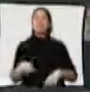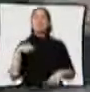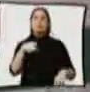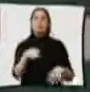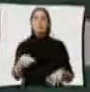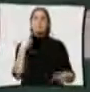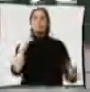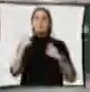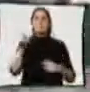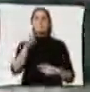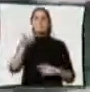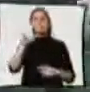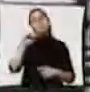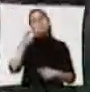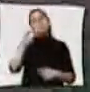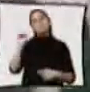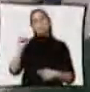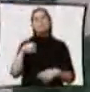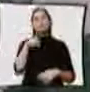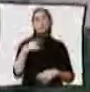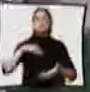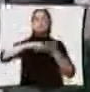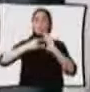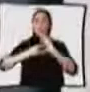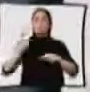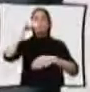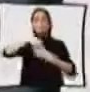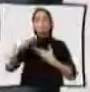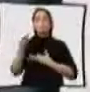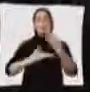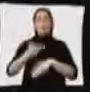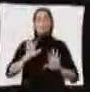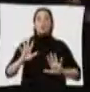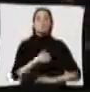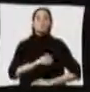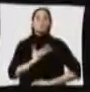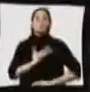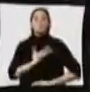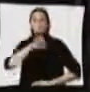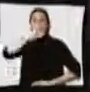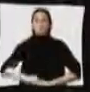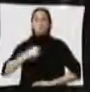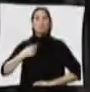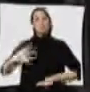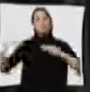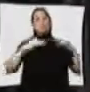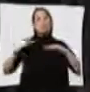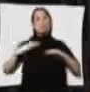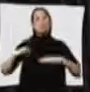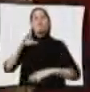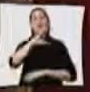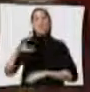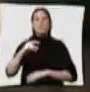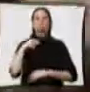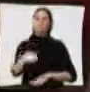Normalización, eso es lo que ha destacado Guito, desde que empezó a colaborar en los medios, aunque fue su pasión por el cacereño la que le llevó a ponerse